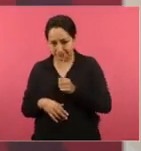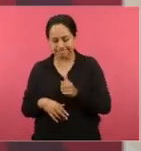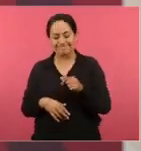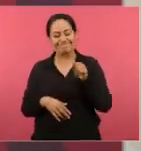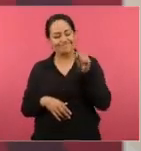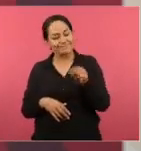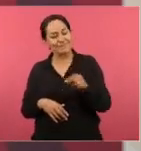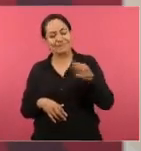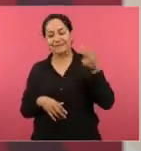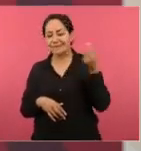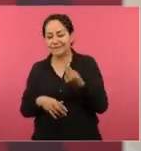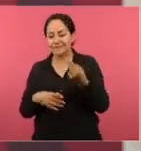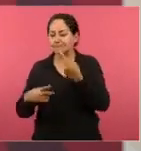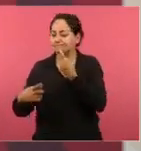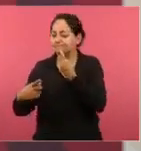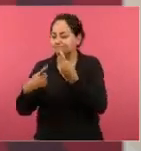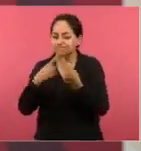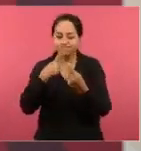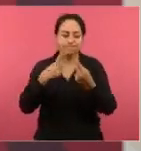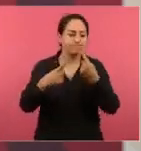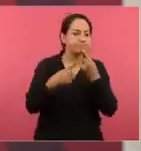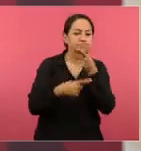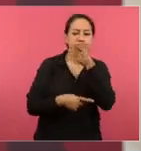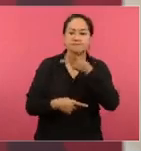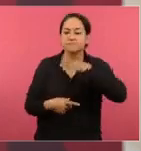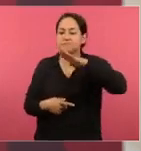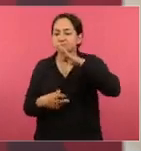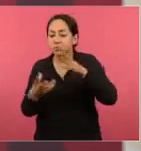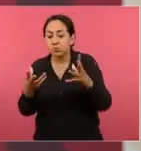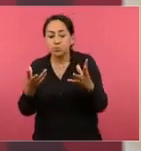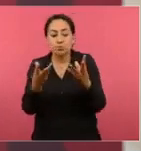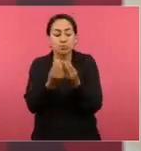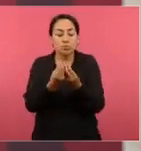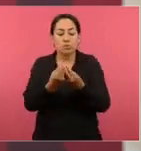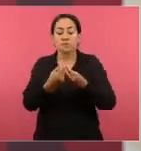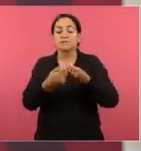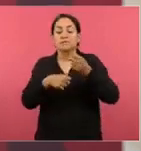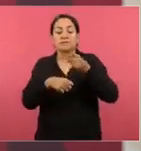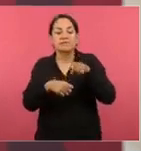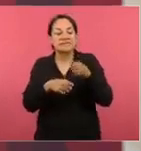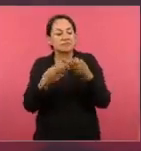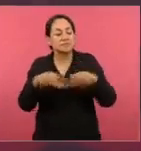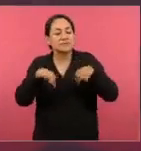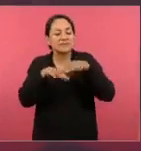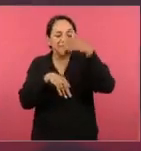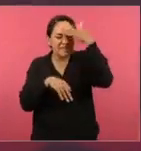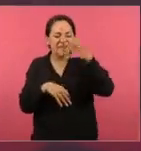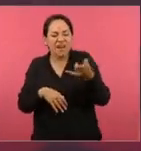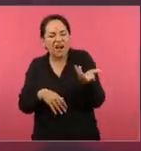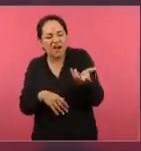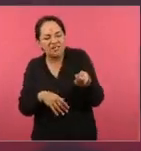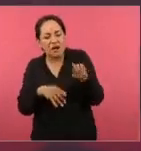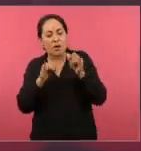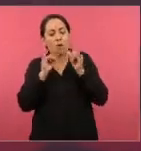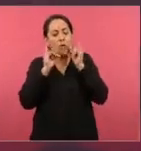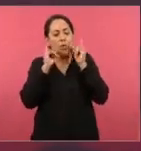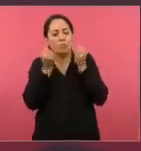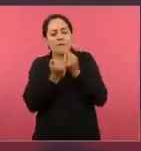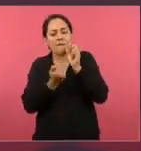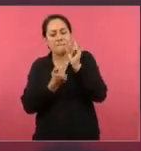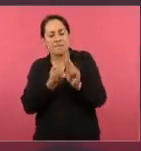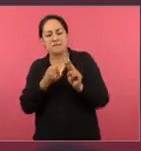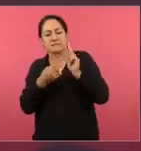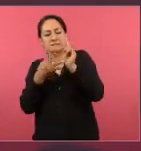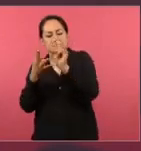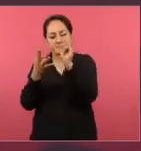necesario que los madres, los padres de familia y la sociedad en su conjunto sepan lo que hacemos los viernes de último